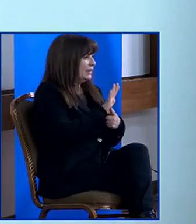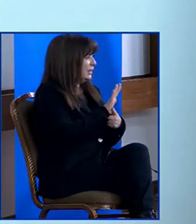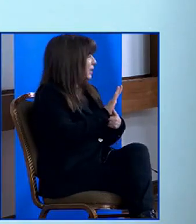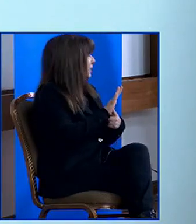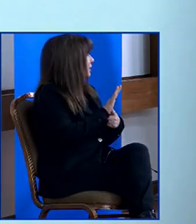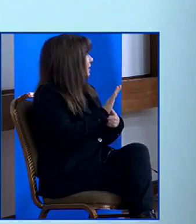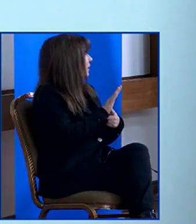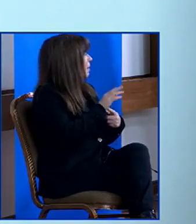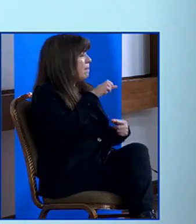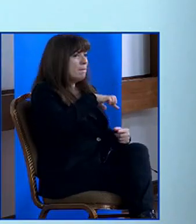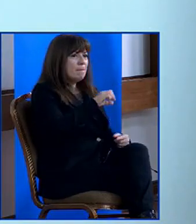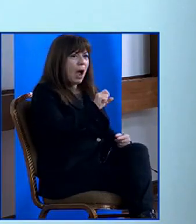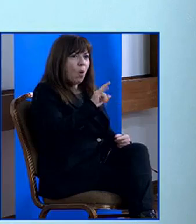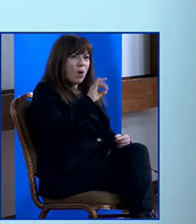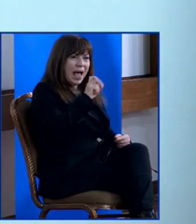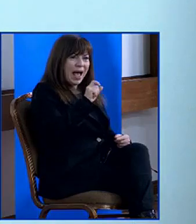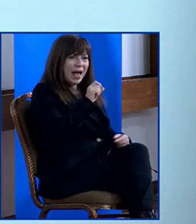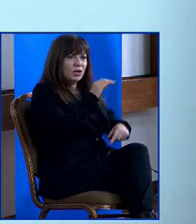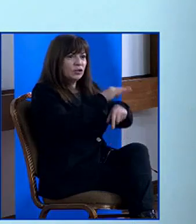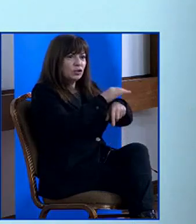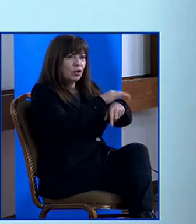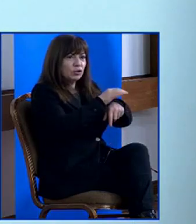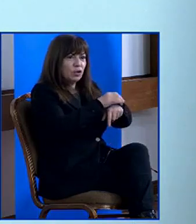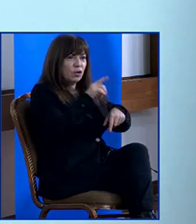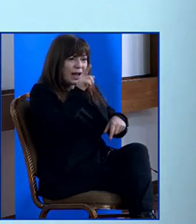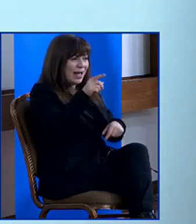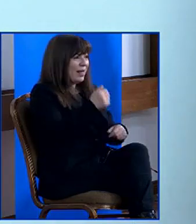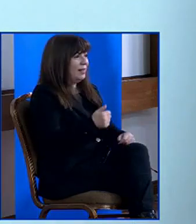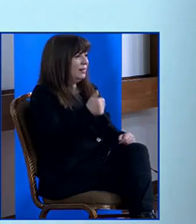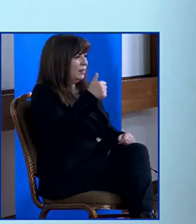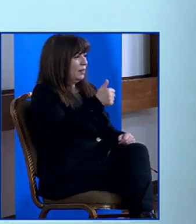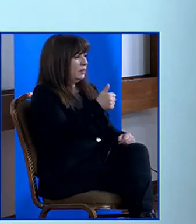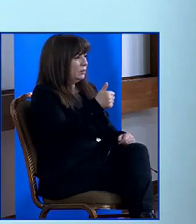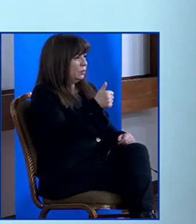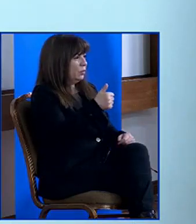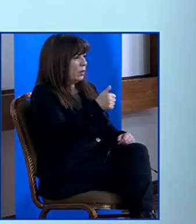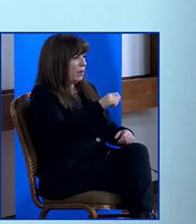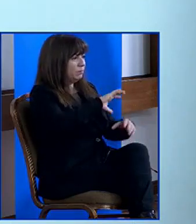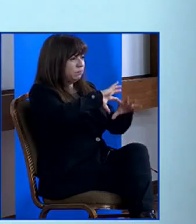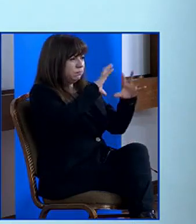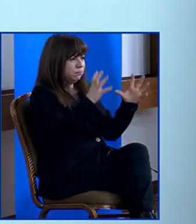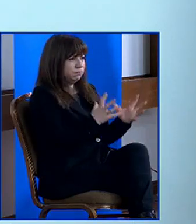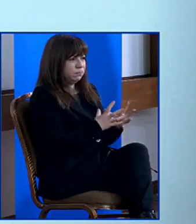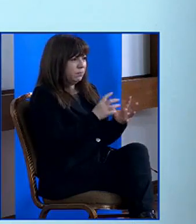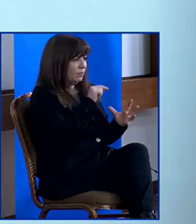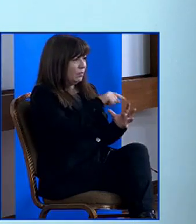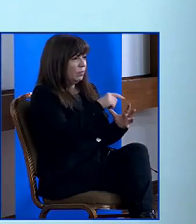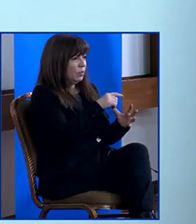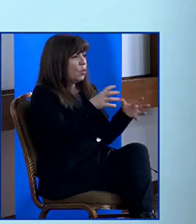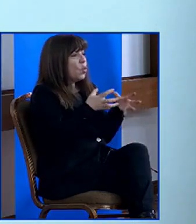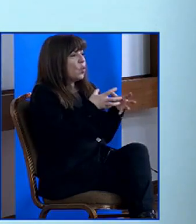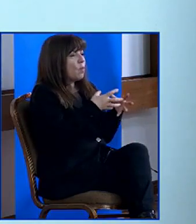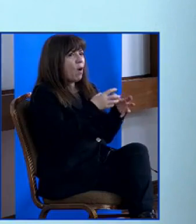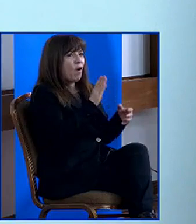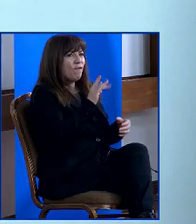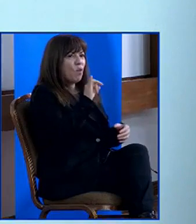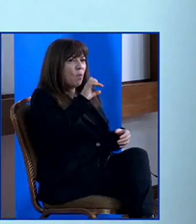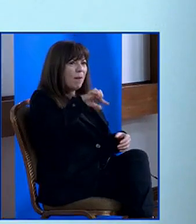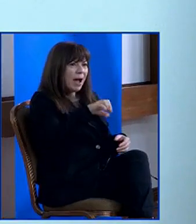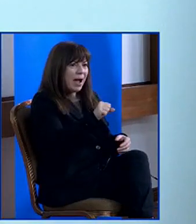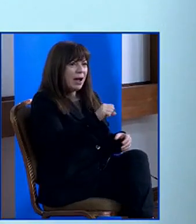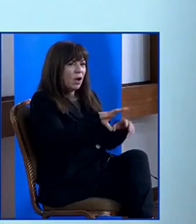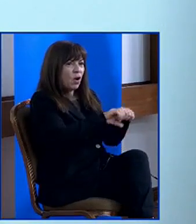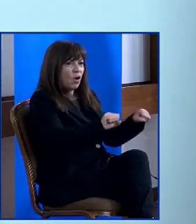a la doctora Paula Franklin. Ella es directora médica del grupo Bupa a nivel mundial y quien también ha tenido